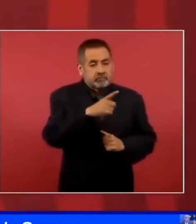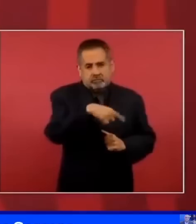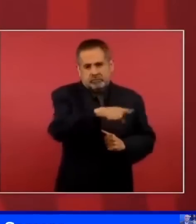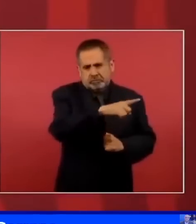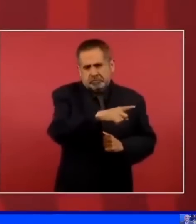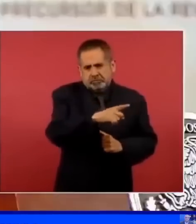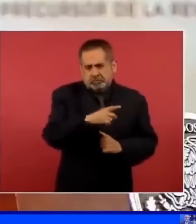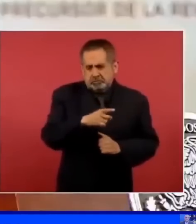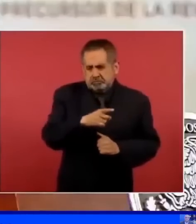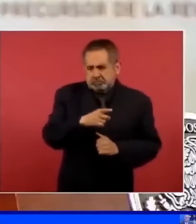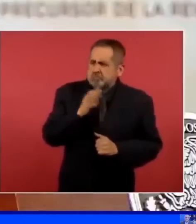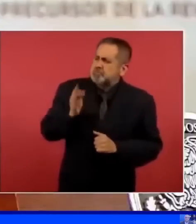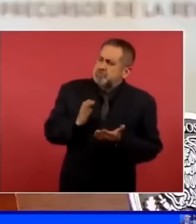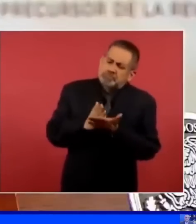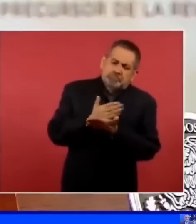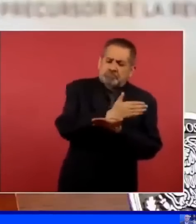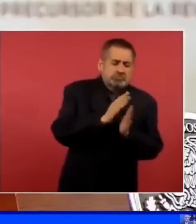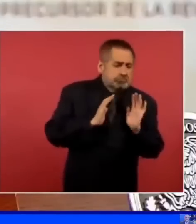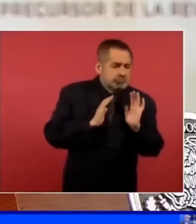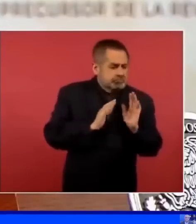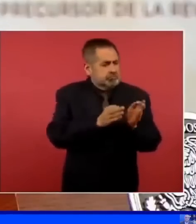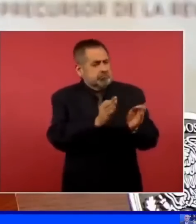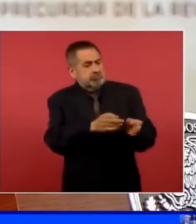aceptaron estar